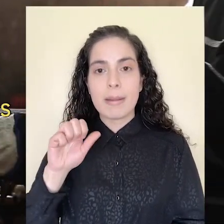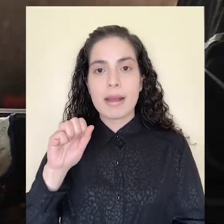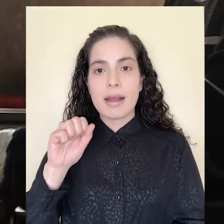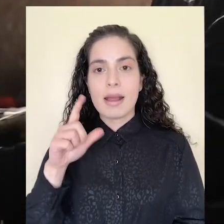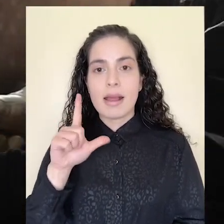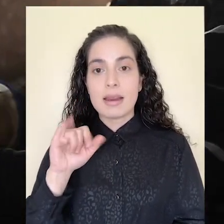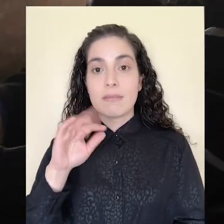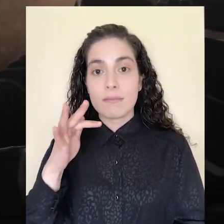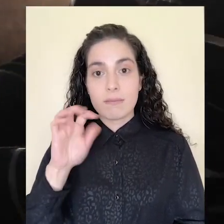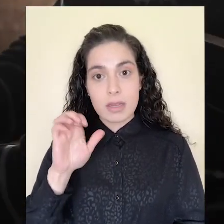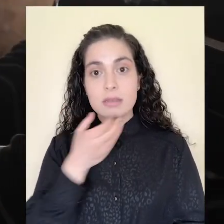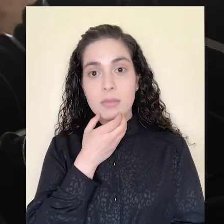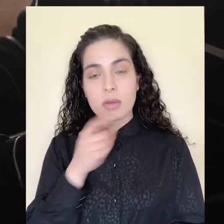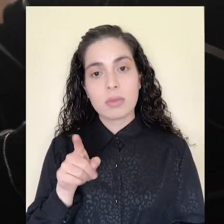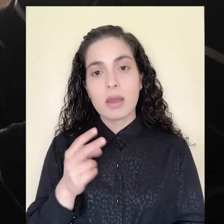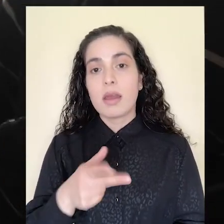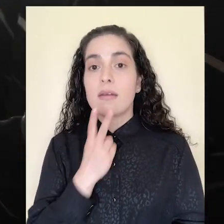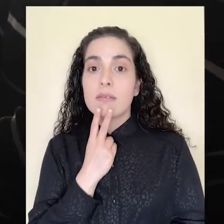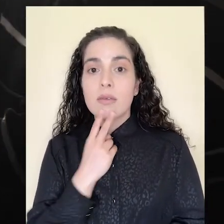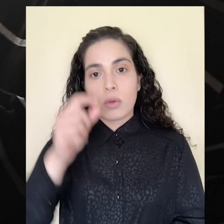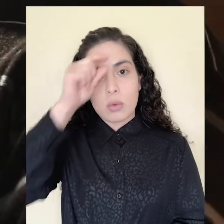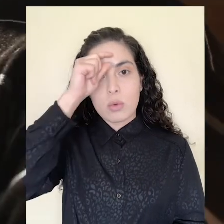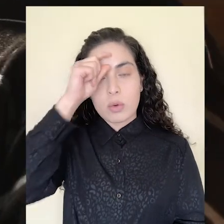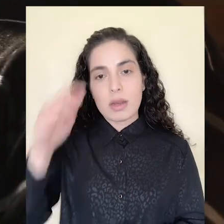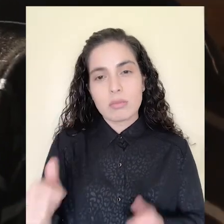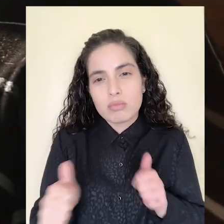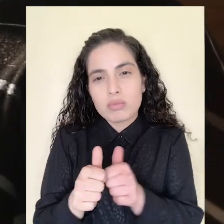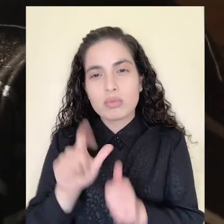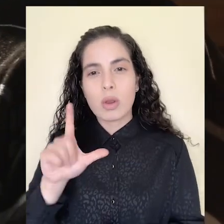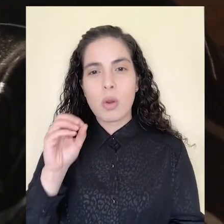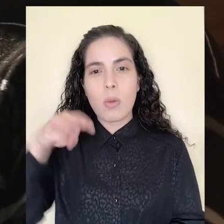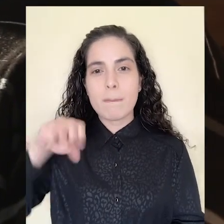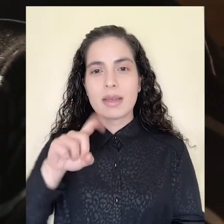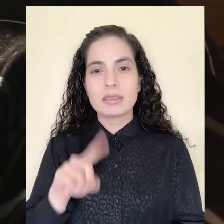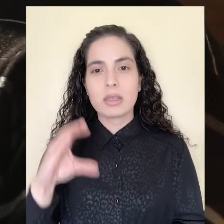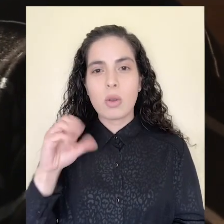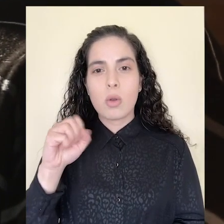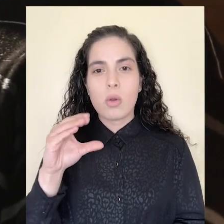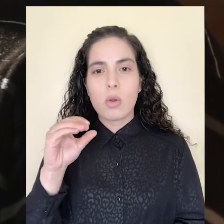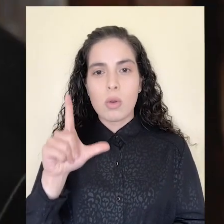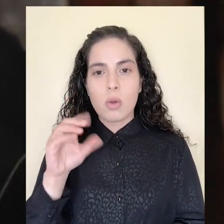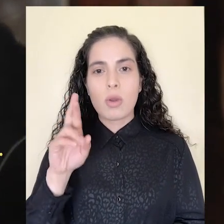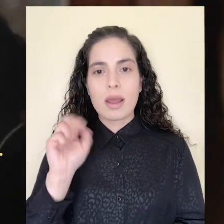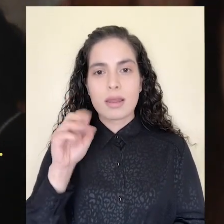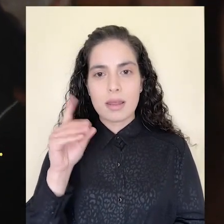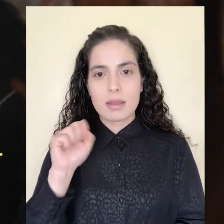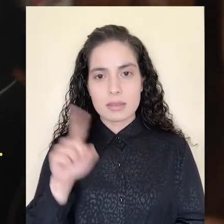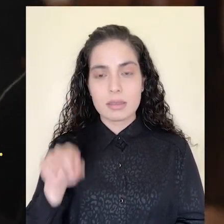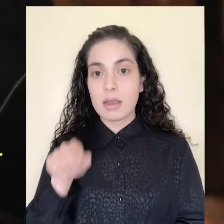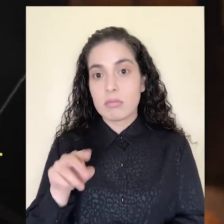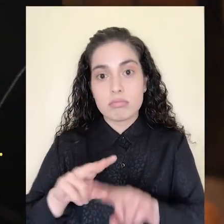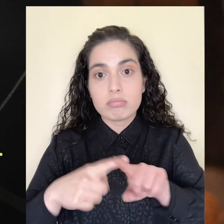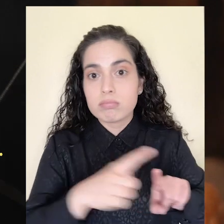Coloradas. Vivo en Coronel, Lomas Coloradas, y sectores, porque tengo, en cada sector tengo herramientas, cosas, entonces en cada